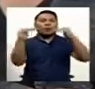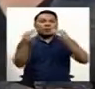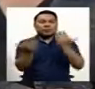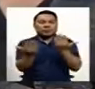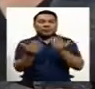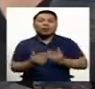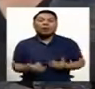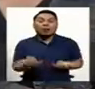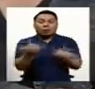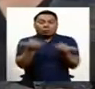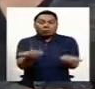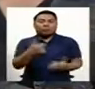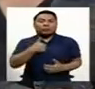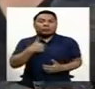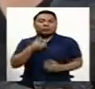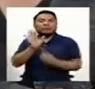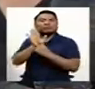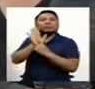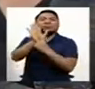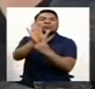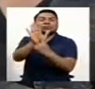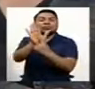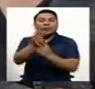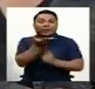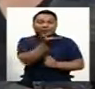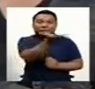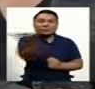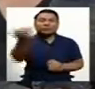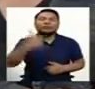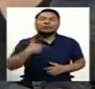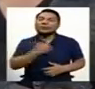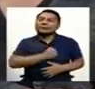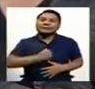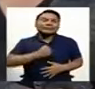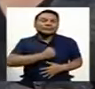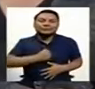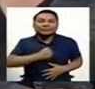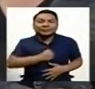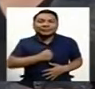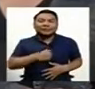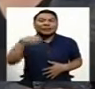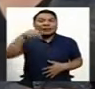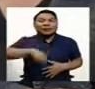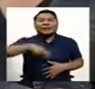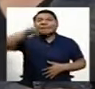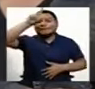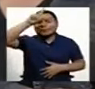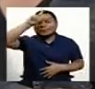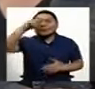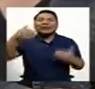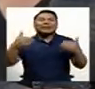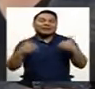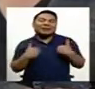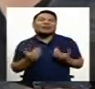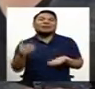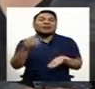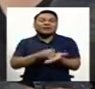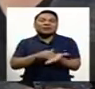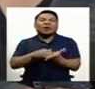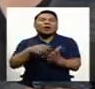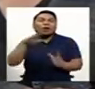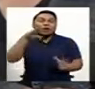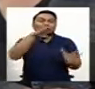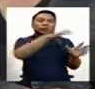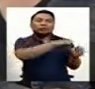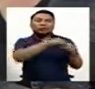me presento ante ustedes lamentando que nuestra patria tenga que ser sometida a